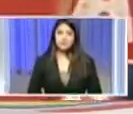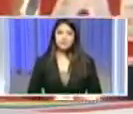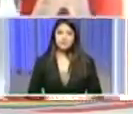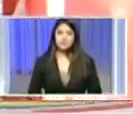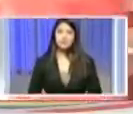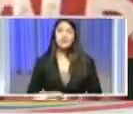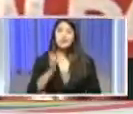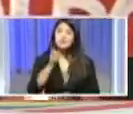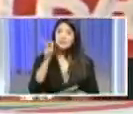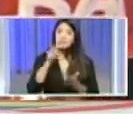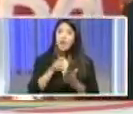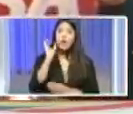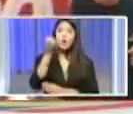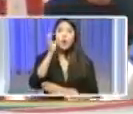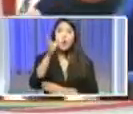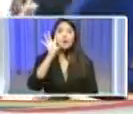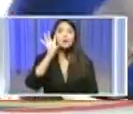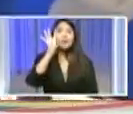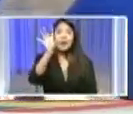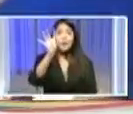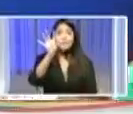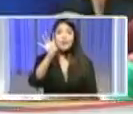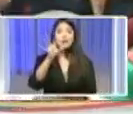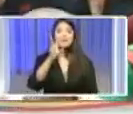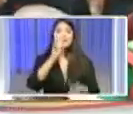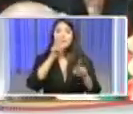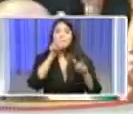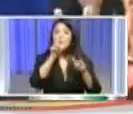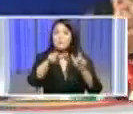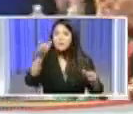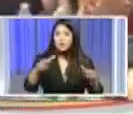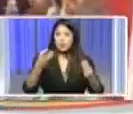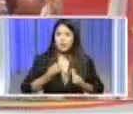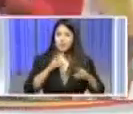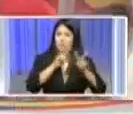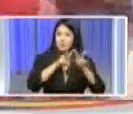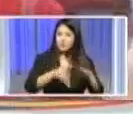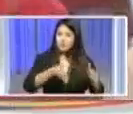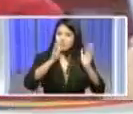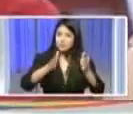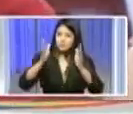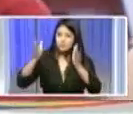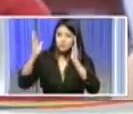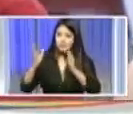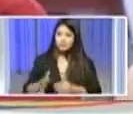Vamos a instalar el Congreso de la Patria de los Viviendo Venezolanos.